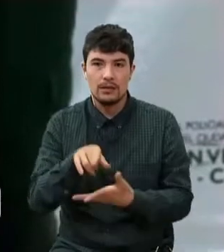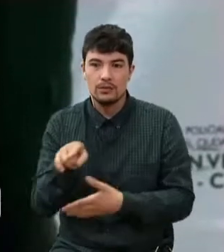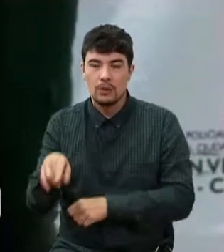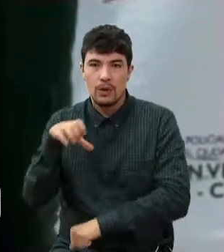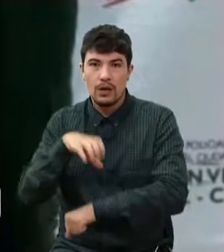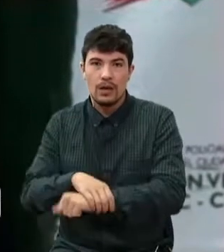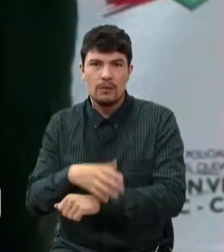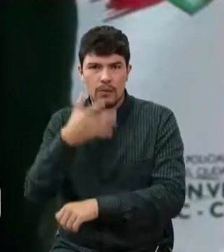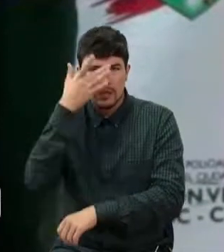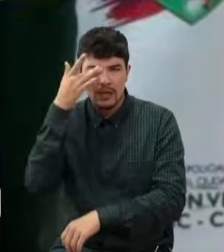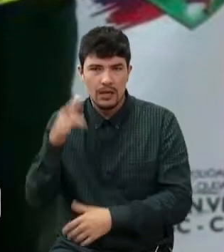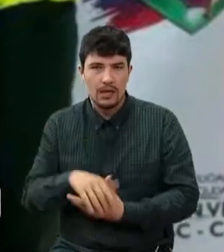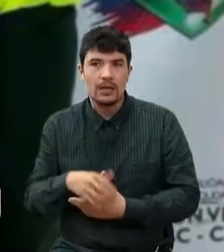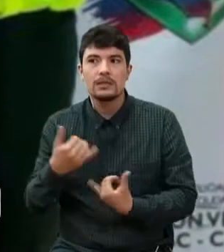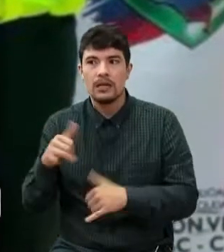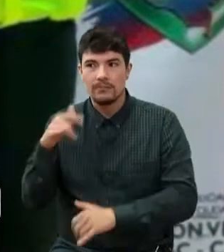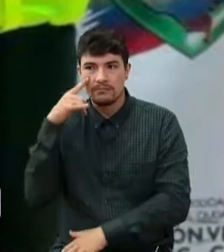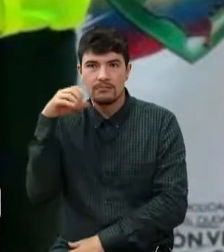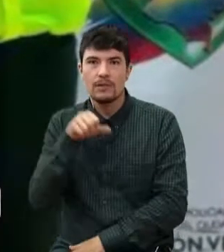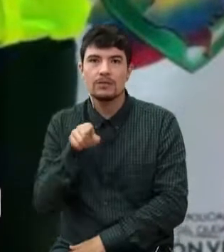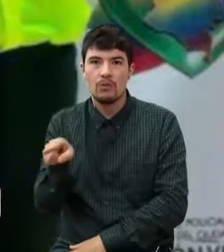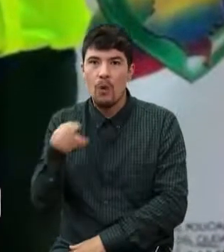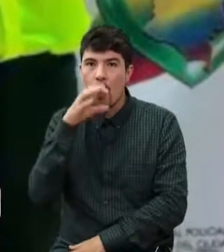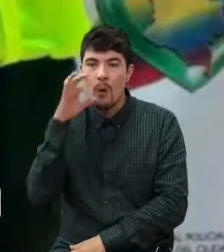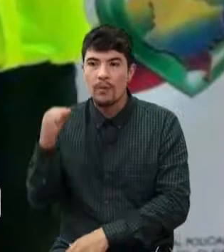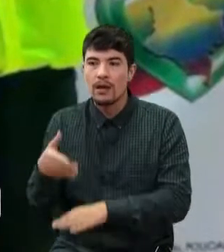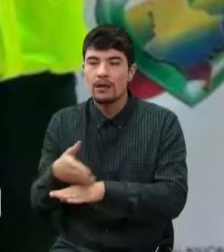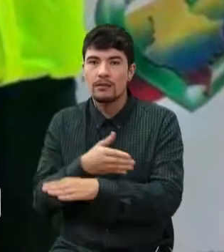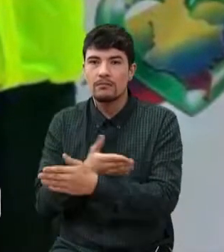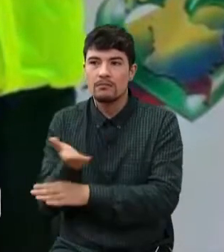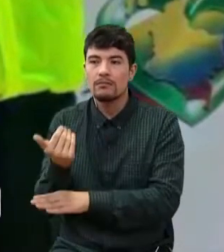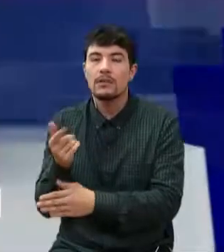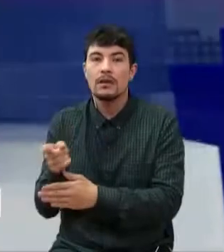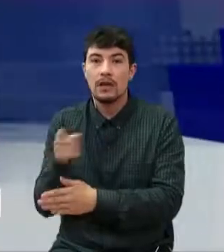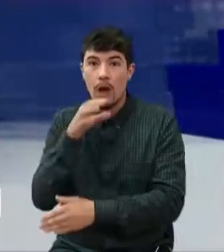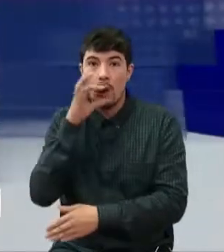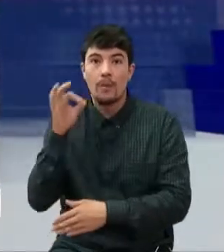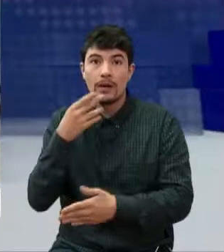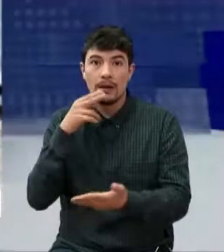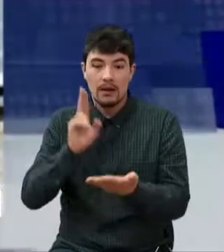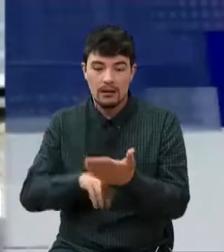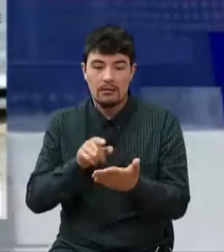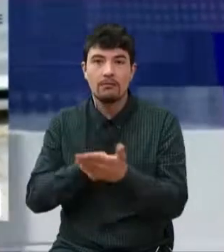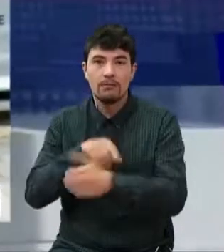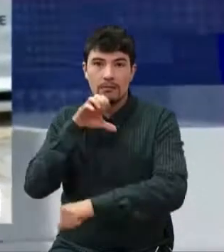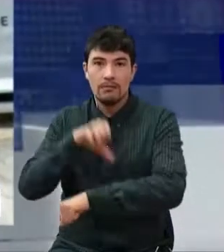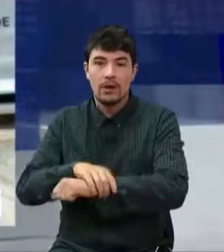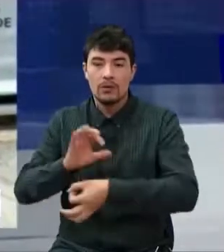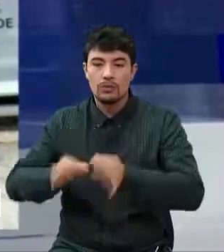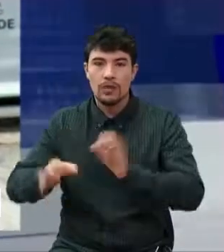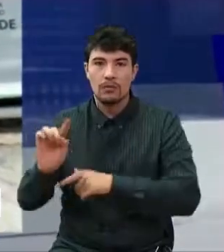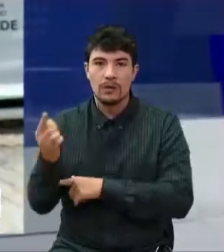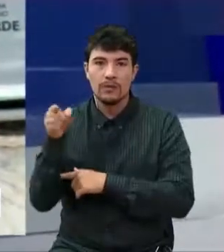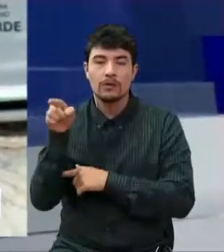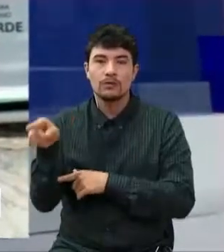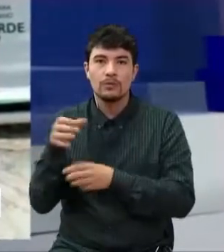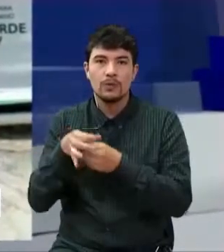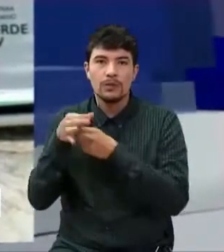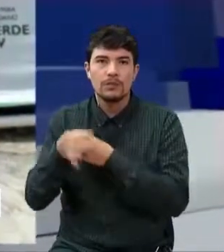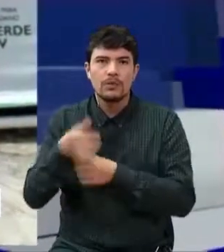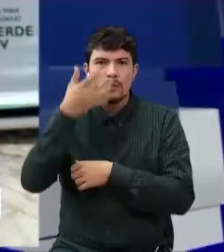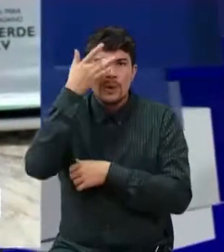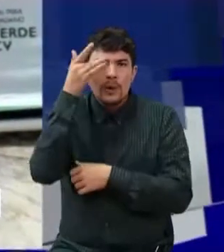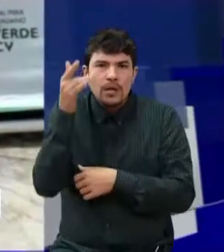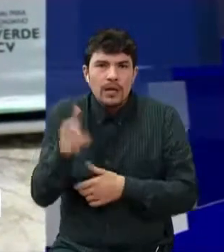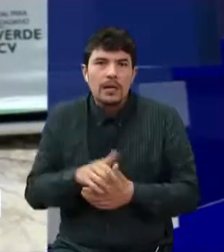dio luego que se comprobara al solicitar antecedentes que estaba solicitado por el juzgado primero promiscuo de ese municipio por